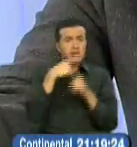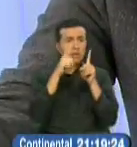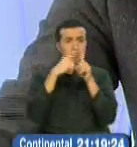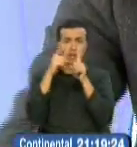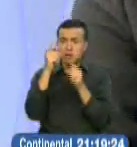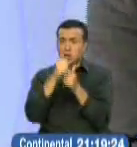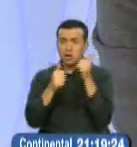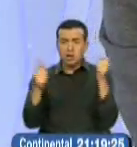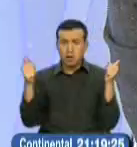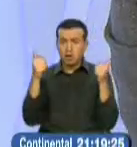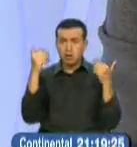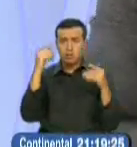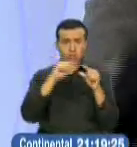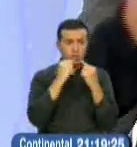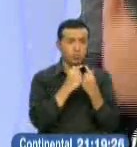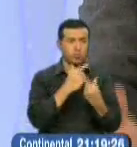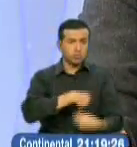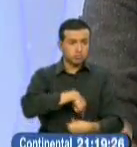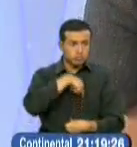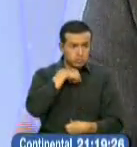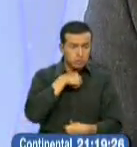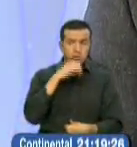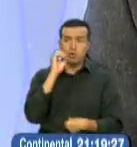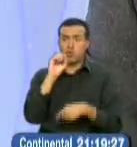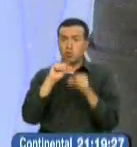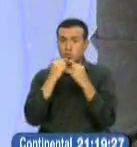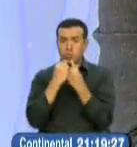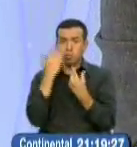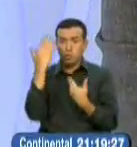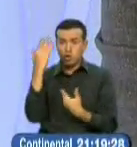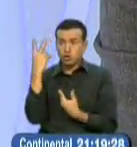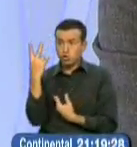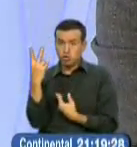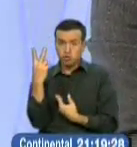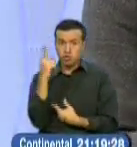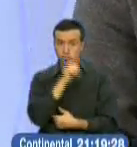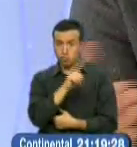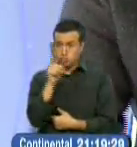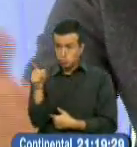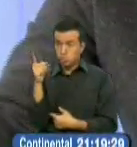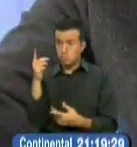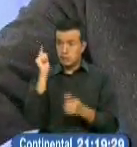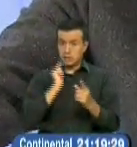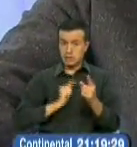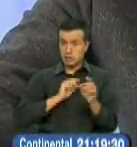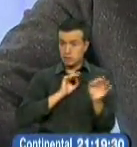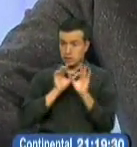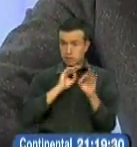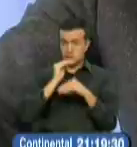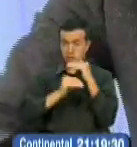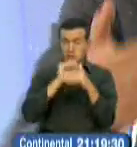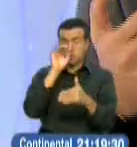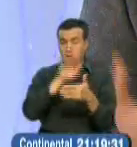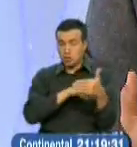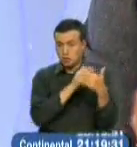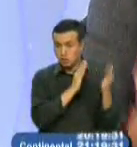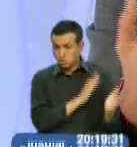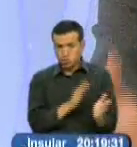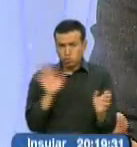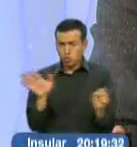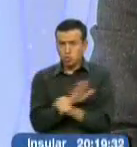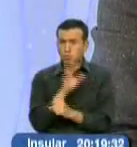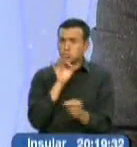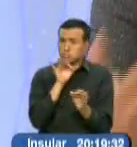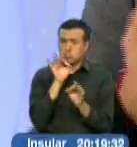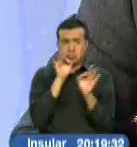diferentes actores de la sociedad civil y a las 2 organizaciones políticas para que conozcan el detalle de la organización del proceso electoral y que en